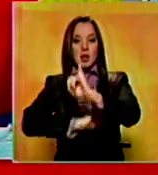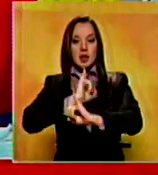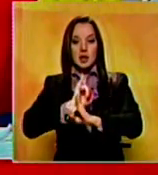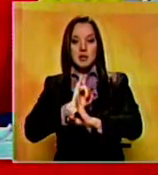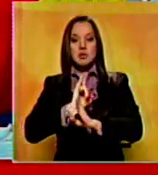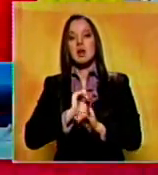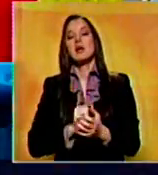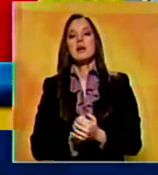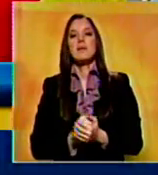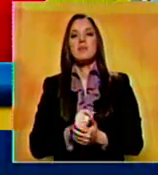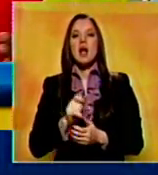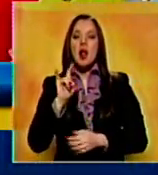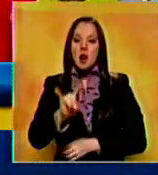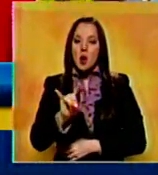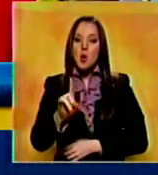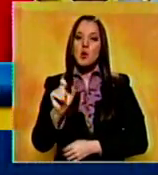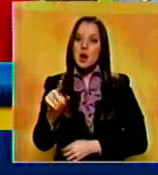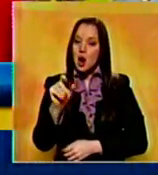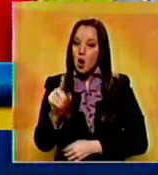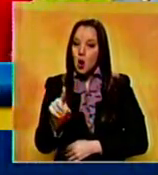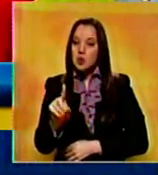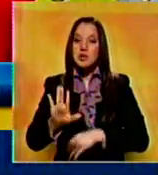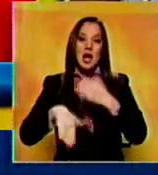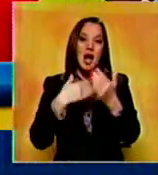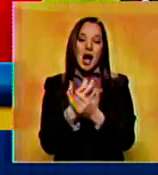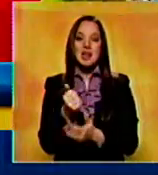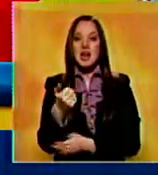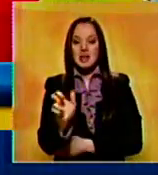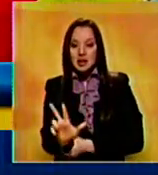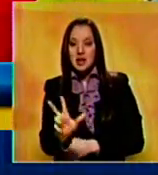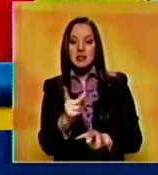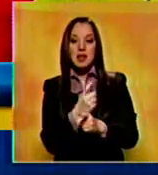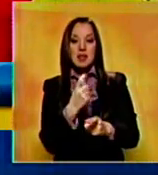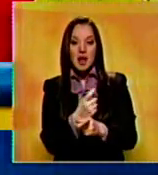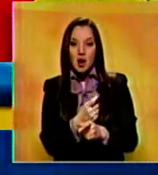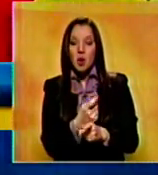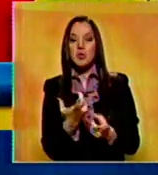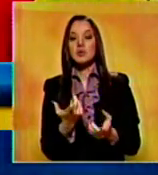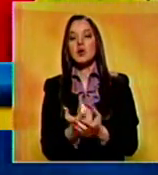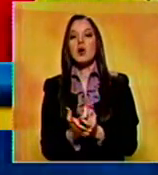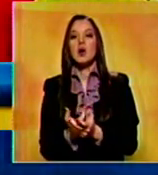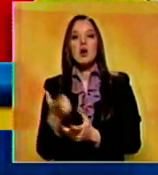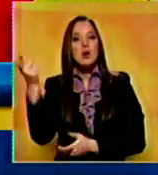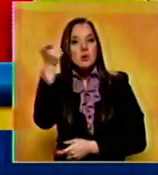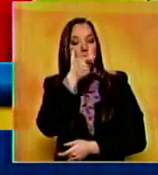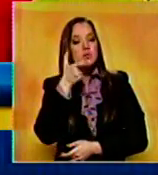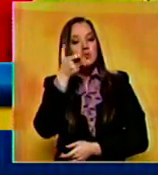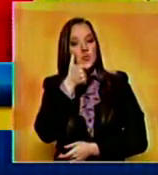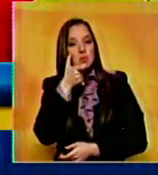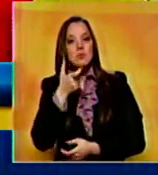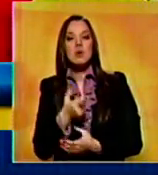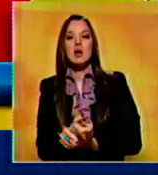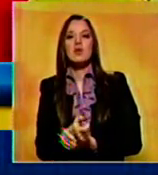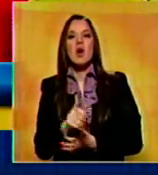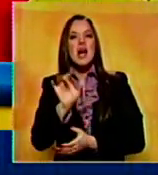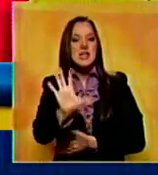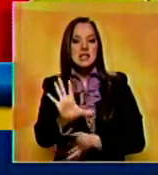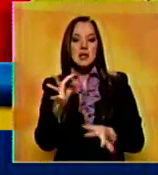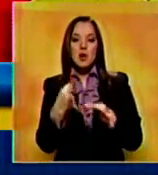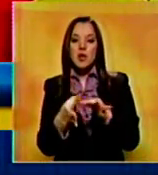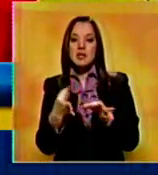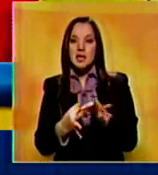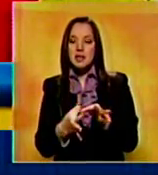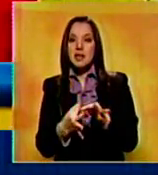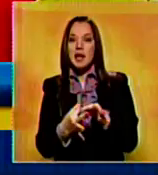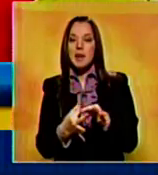Del lunes 11 al miércoles 13 de agosto se iniciará en Caracas el primer módulo de entrenamiento de la Vinotinto. Recuerden que el próximo 5 de septiembre